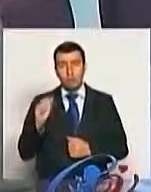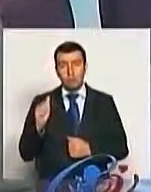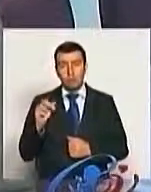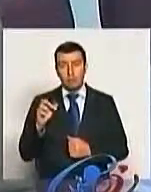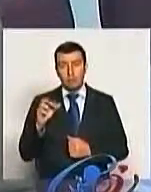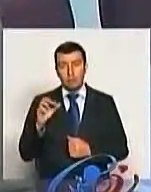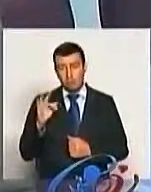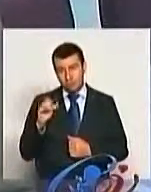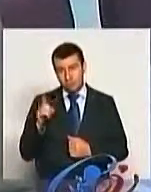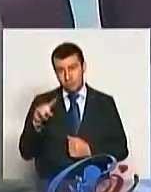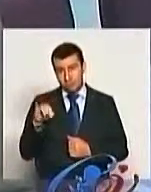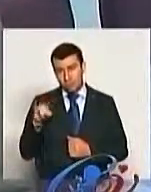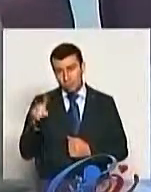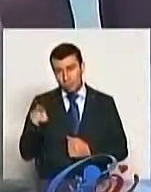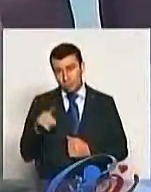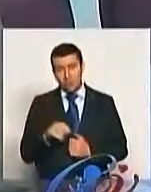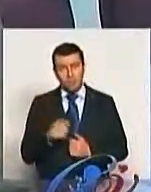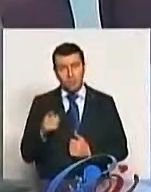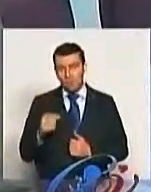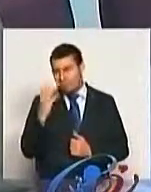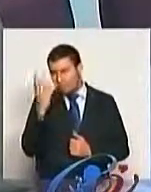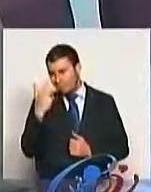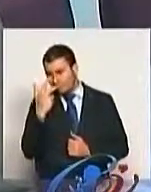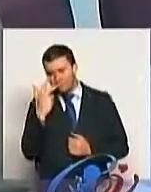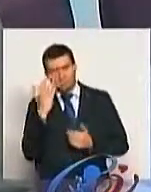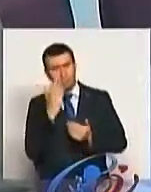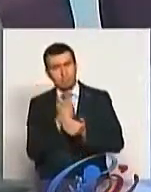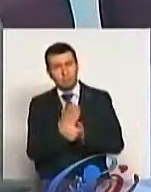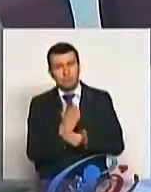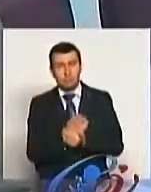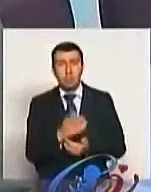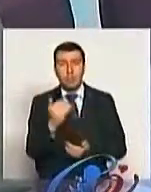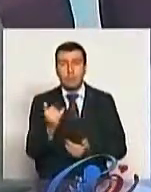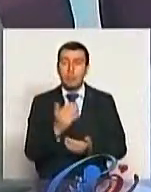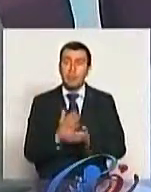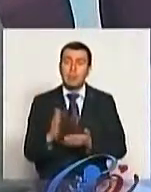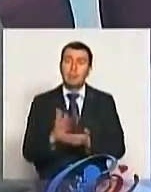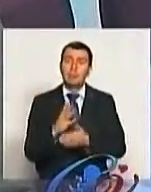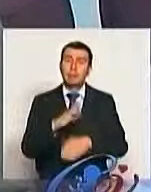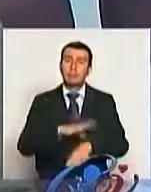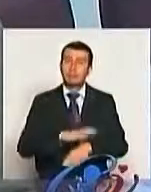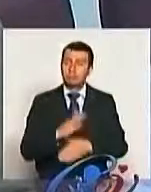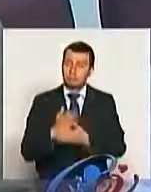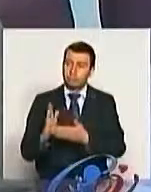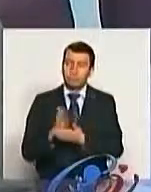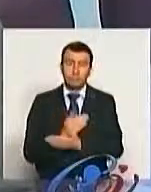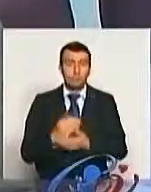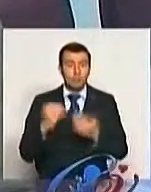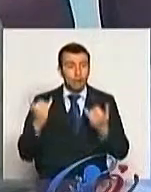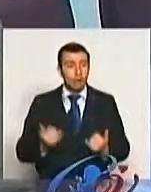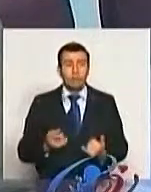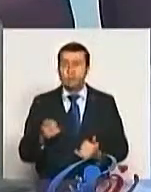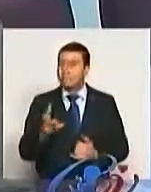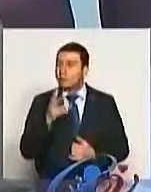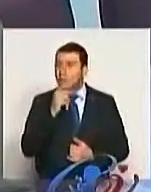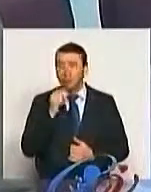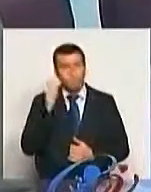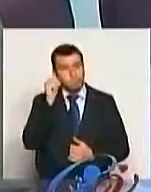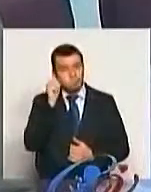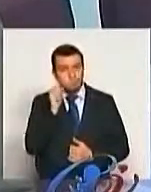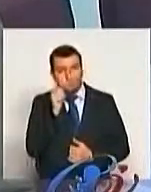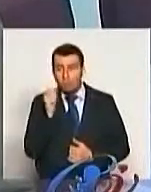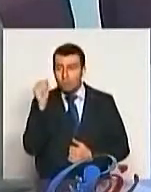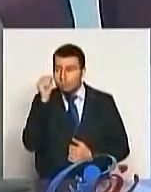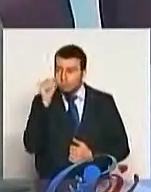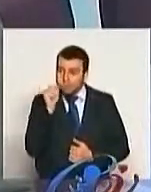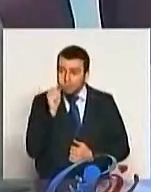epidocrónica, valoración por consulta externa. Bueno, y esta es la hora que ya no ha podido quedar en